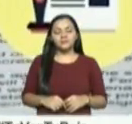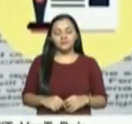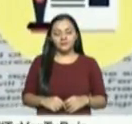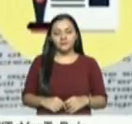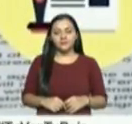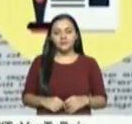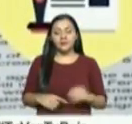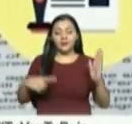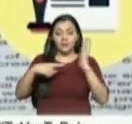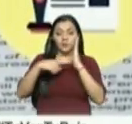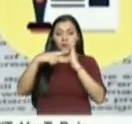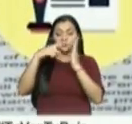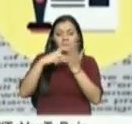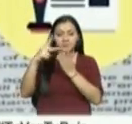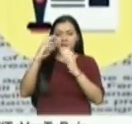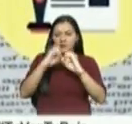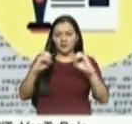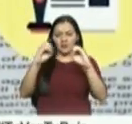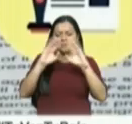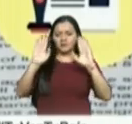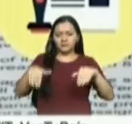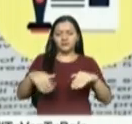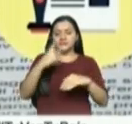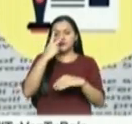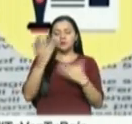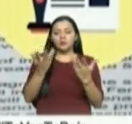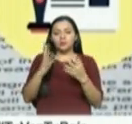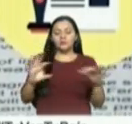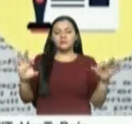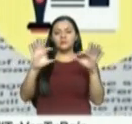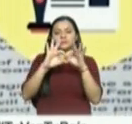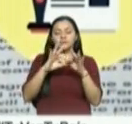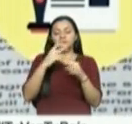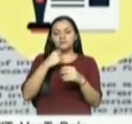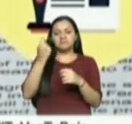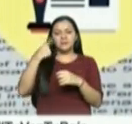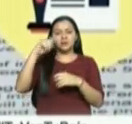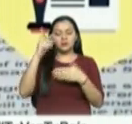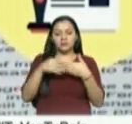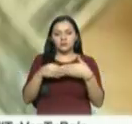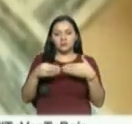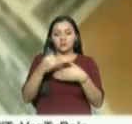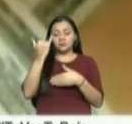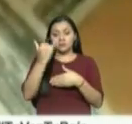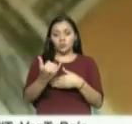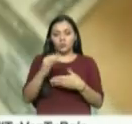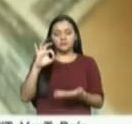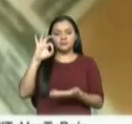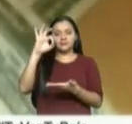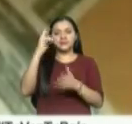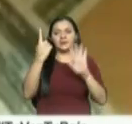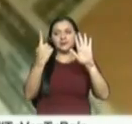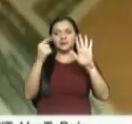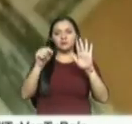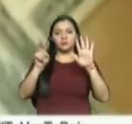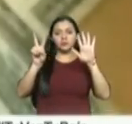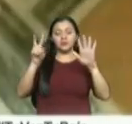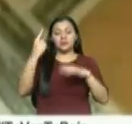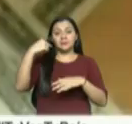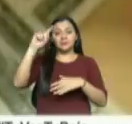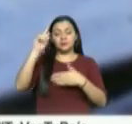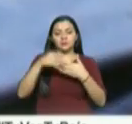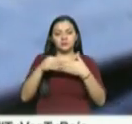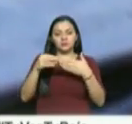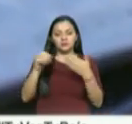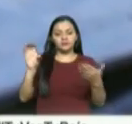La evasión fiscal en América Latina llega a 340 mil millones de dólares, lo que representa el 6.7% del Producto Interno